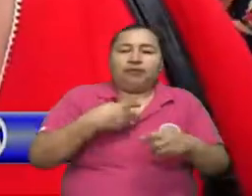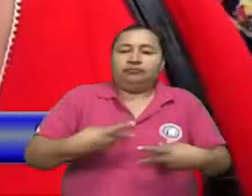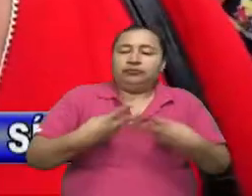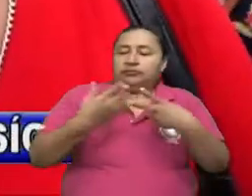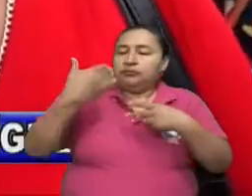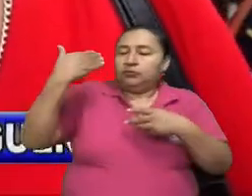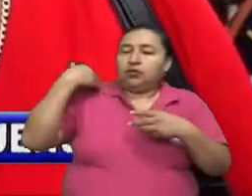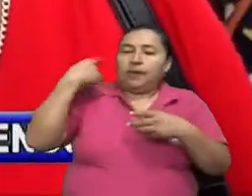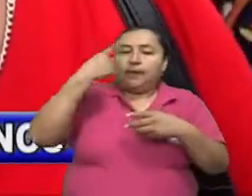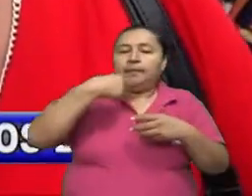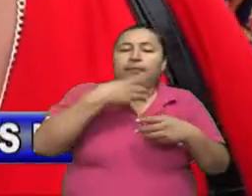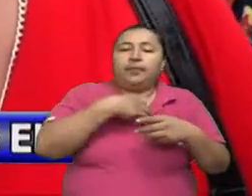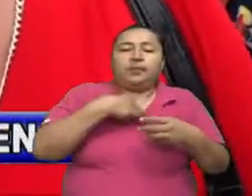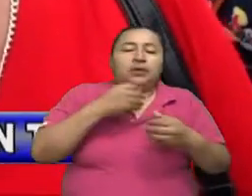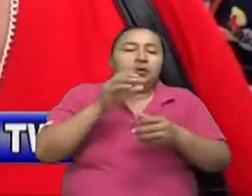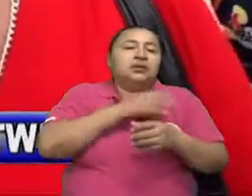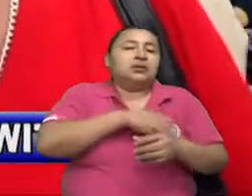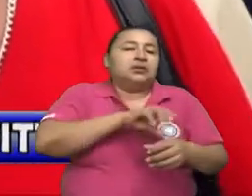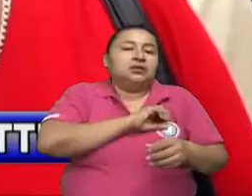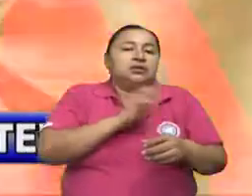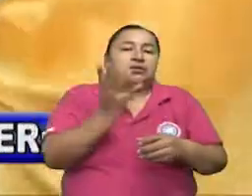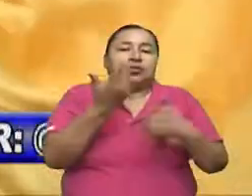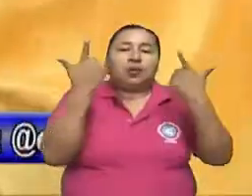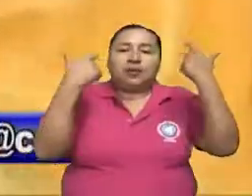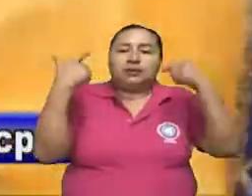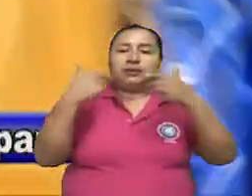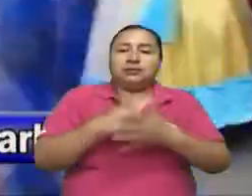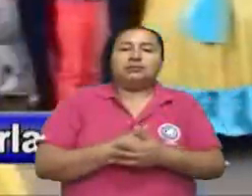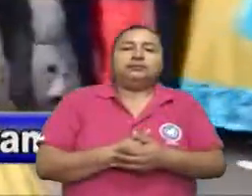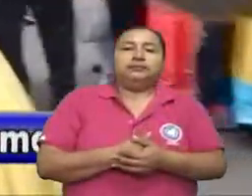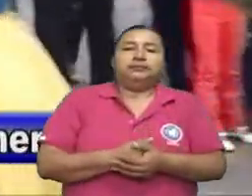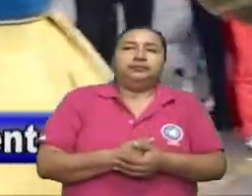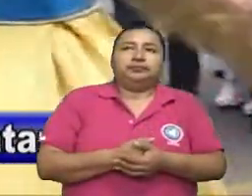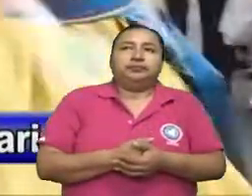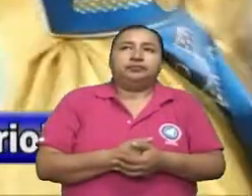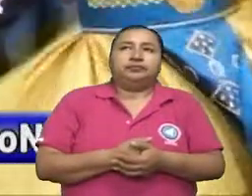nuestra idiosincrasia, que es lo que nos caracteriza a todos los masayas.